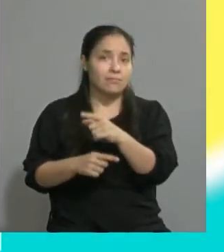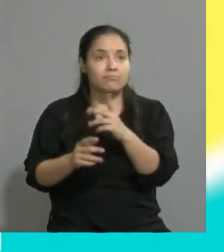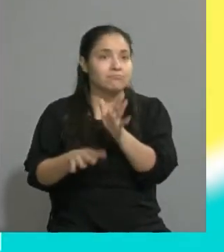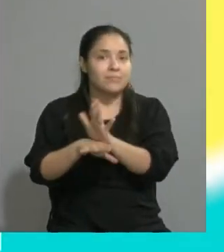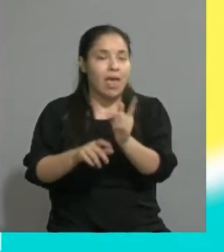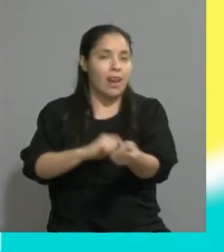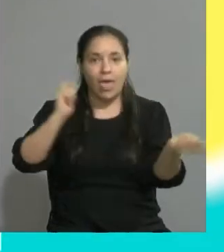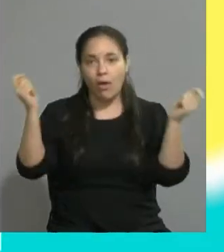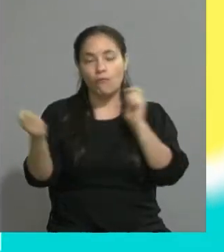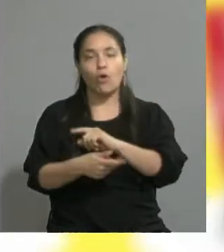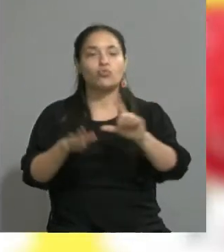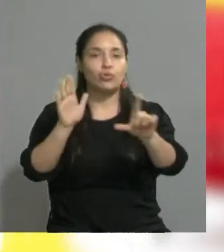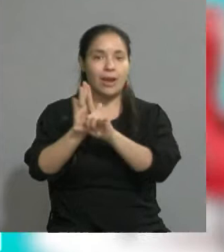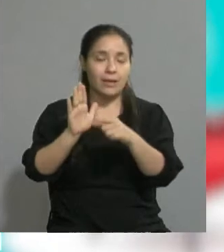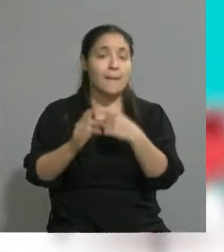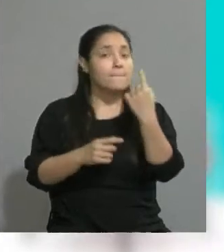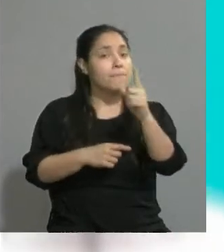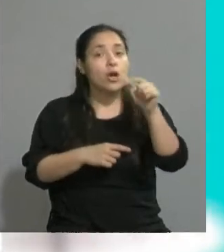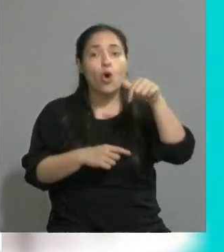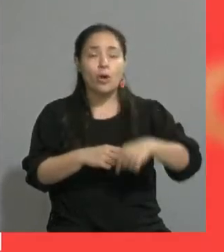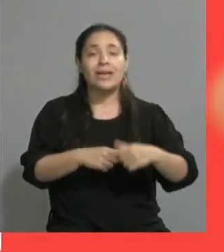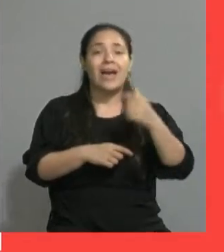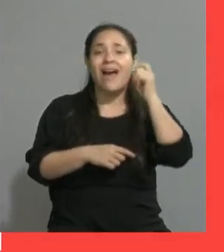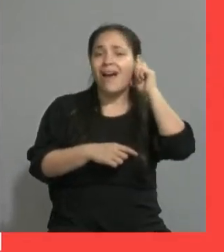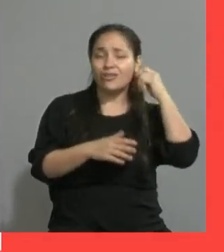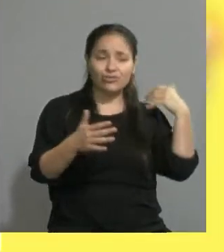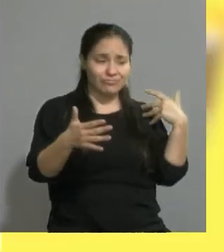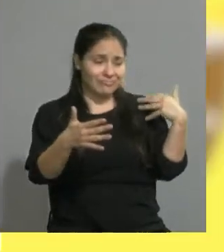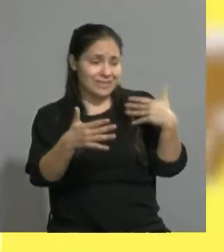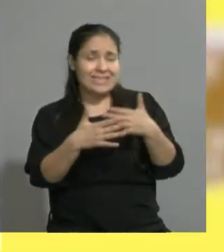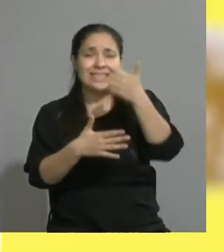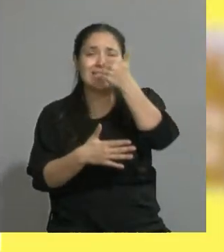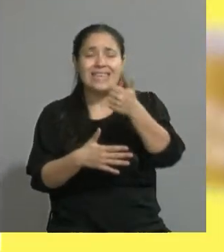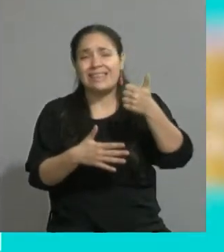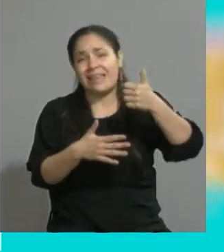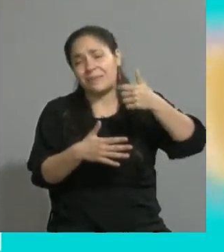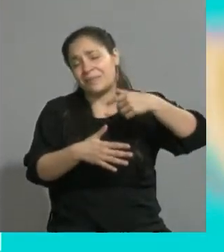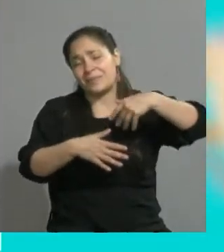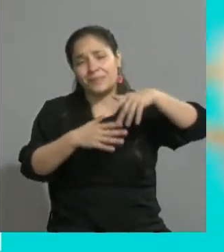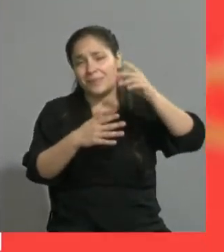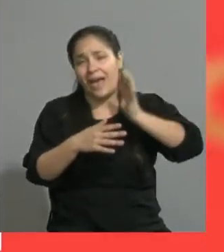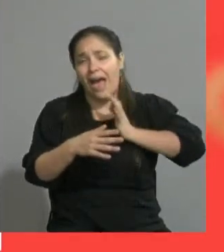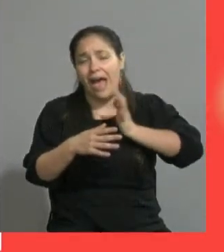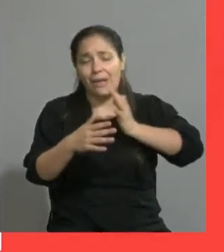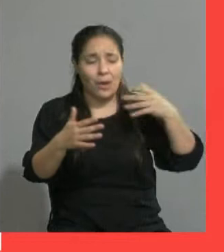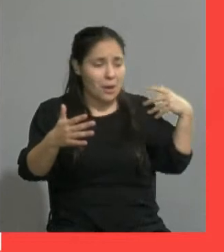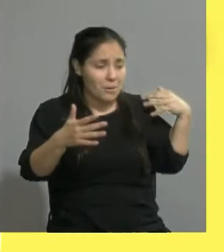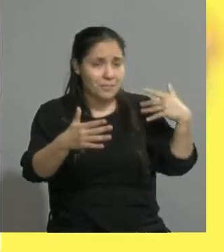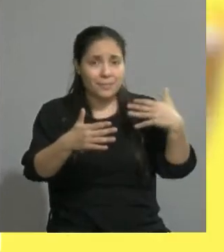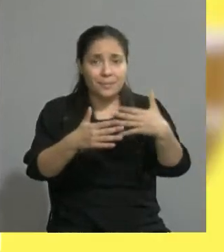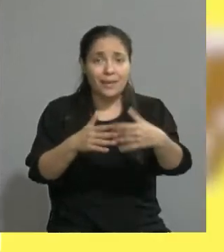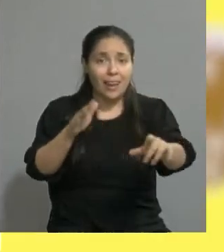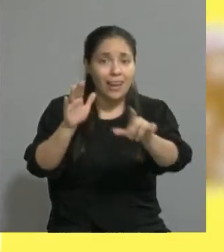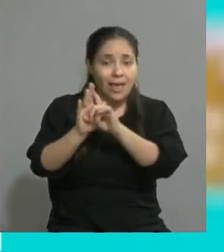revolucionaria. Pero hoy, después de 60 y tantos años, aparece como vetusta,